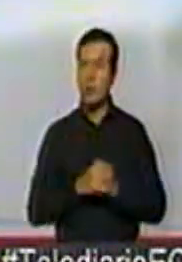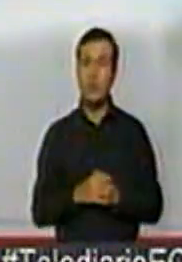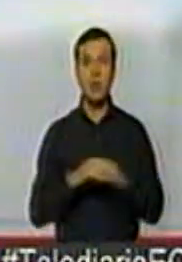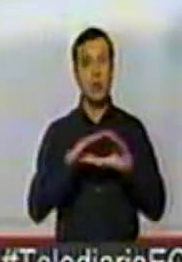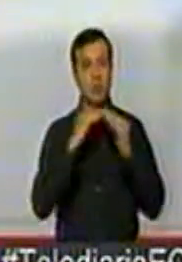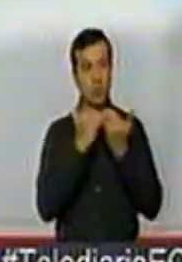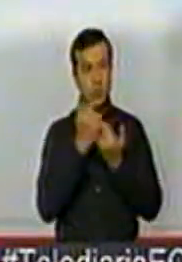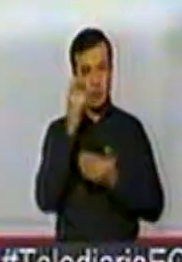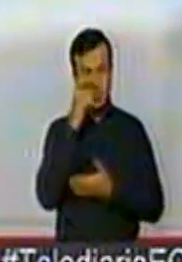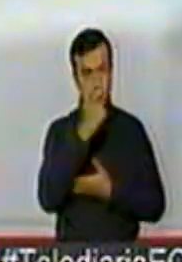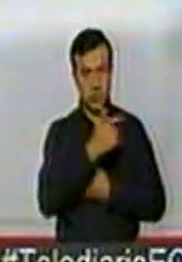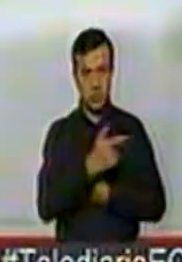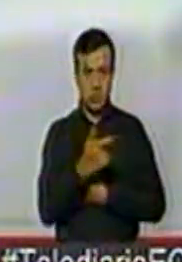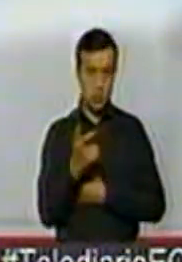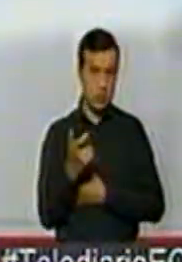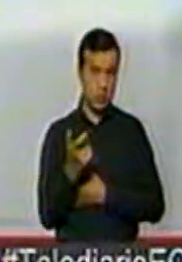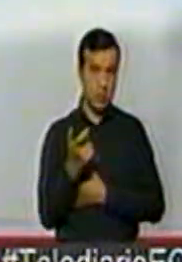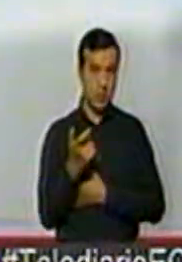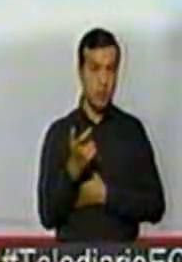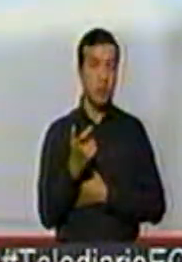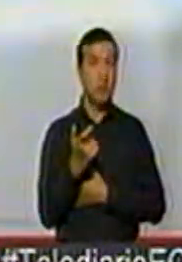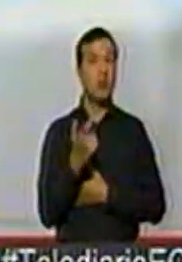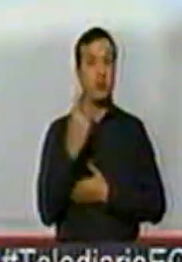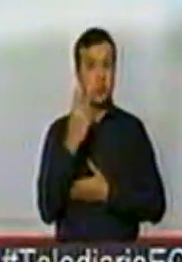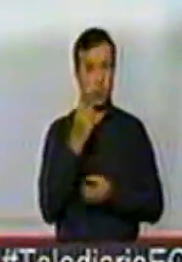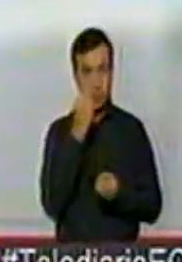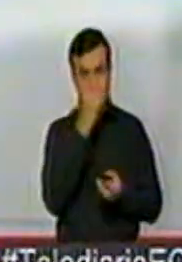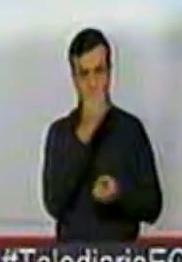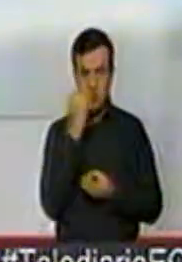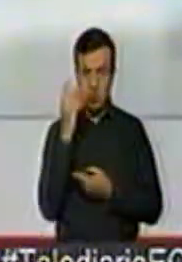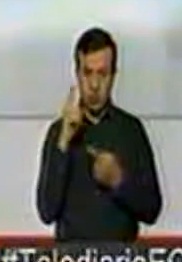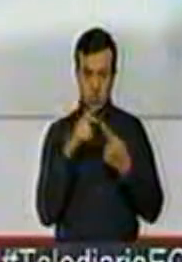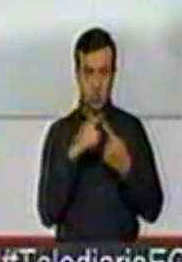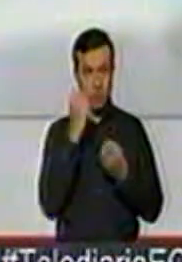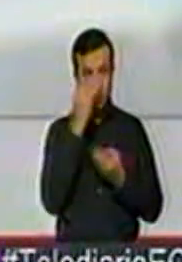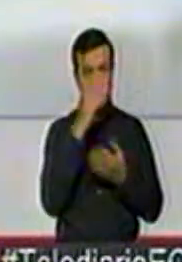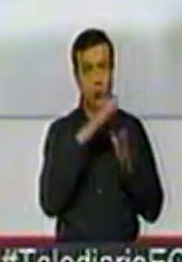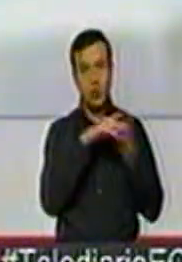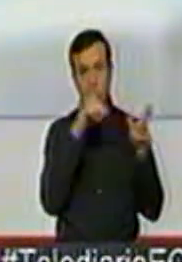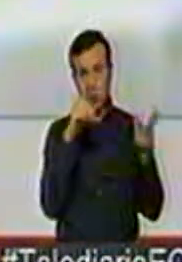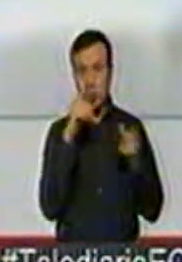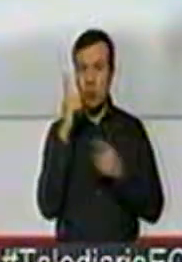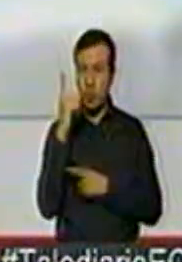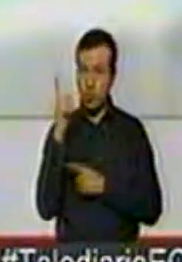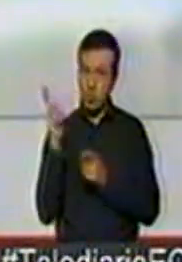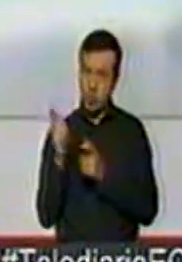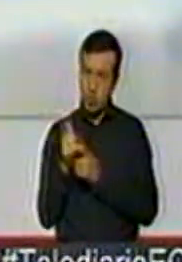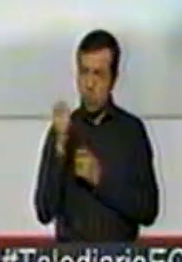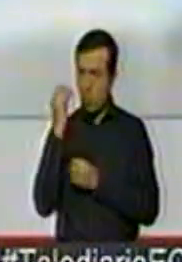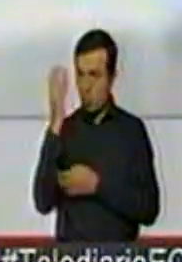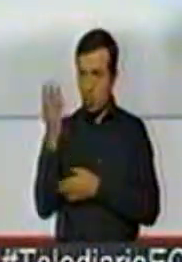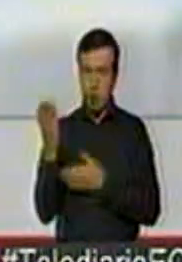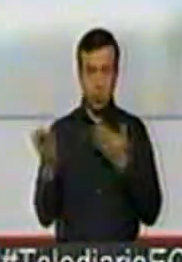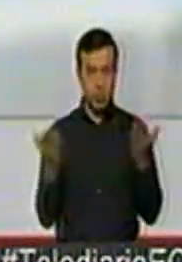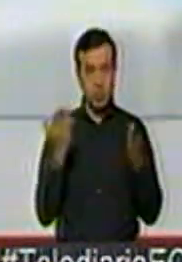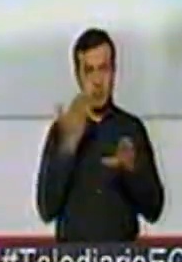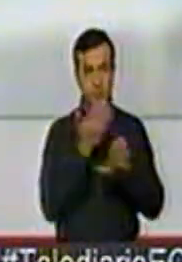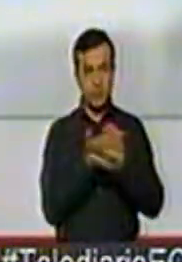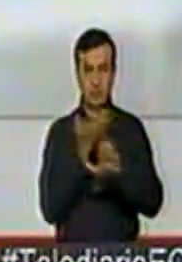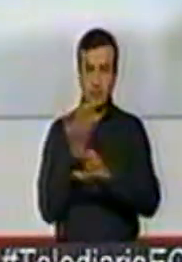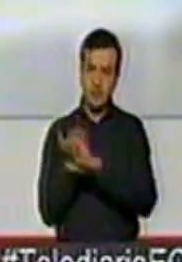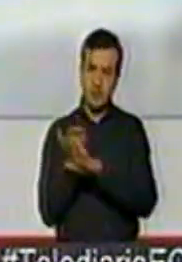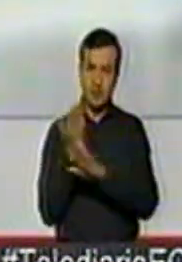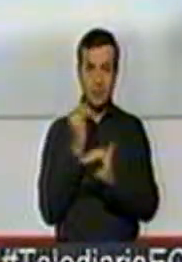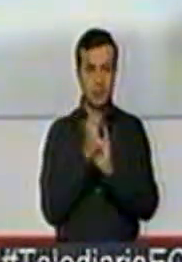de Fiscalización presentó dos informes, uno de mayoría y uno de minoría. Ambos fueron remitidos hacia las